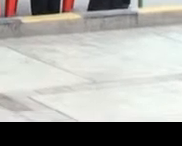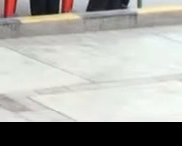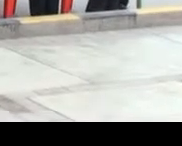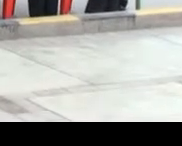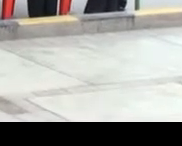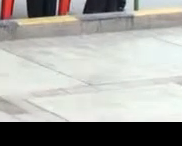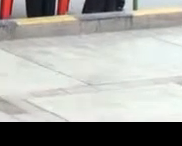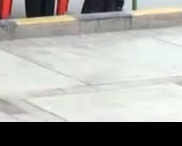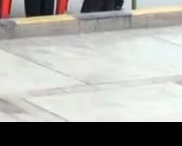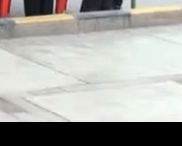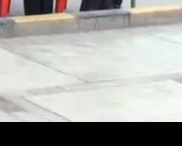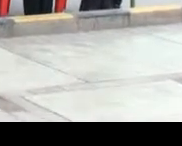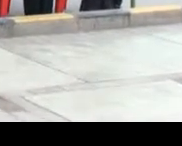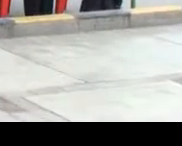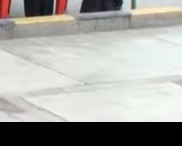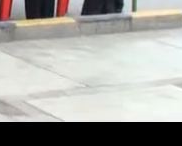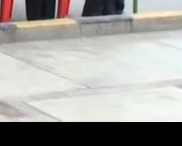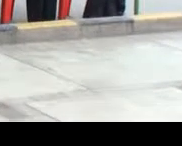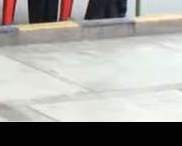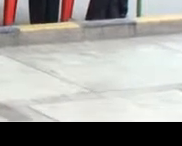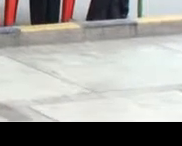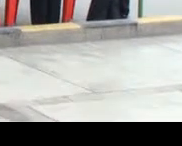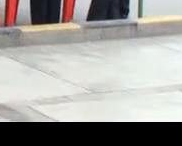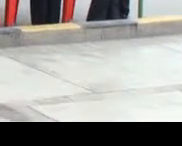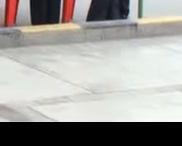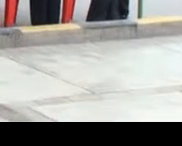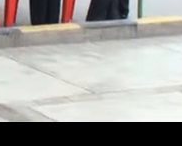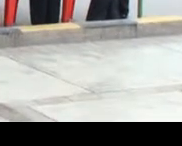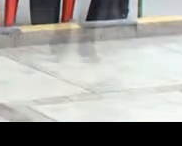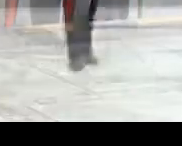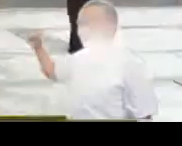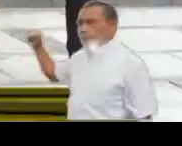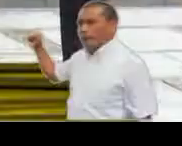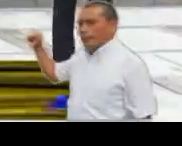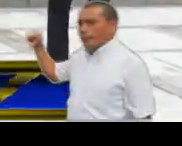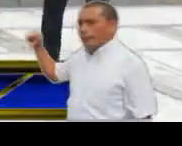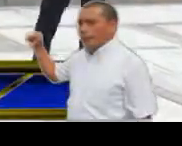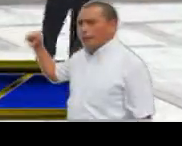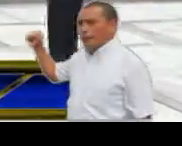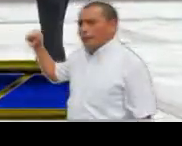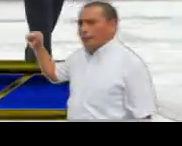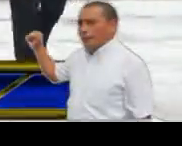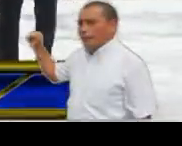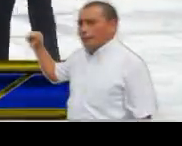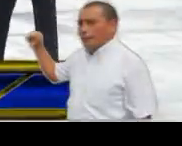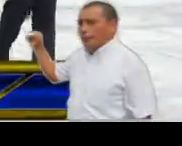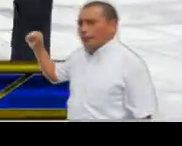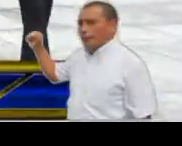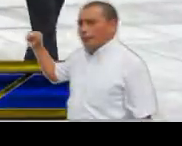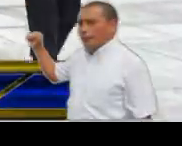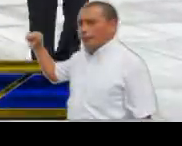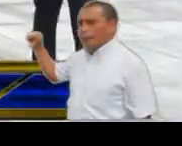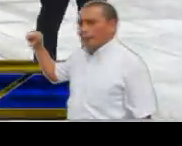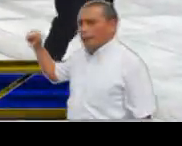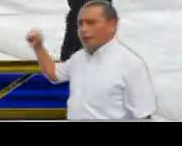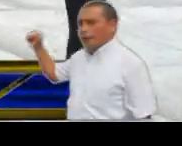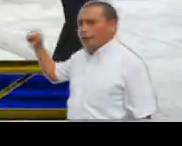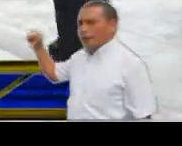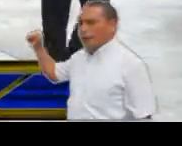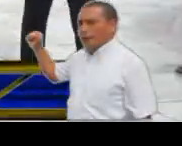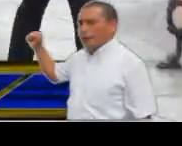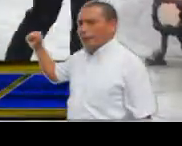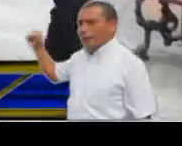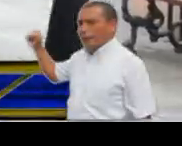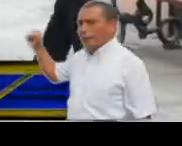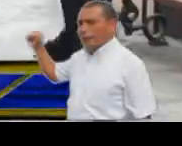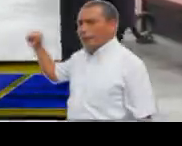El último fin de semana, en la histórica Plaza de Armas de Huaura, se realizó el izamiento del pabellón nacional al conmemorarse el Día